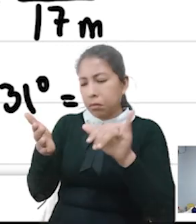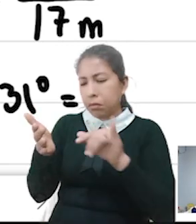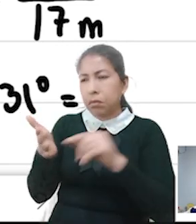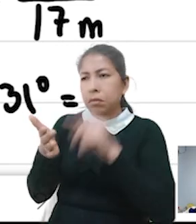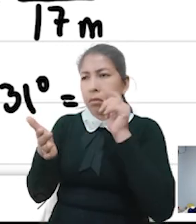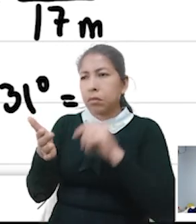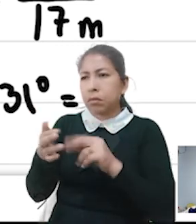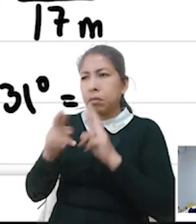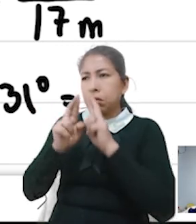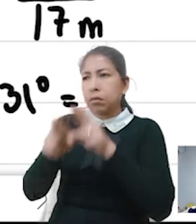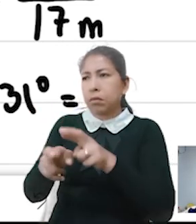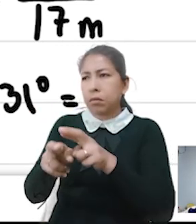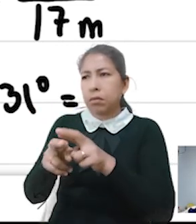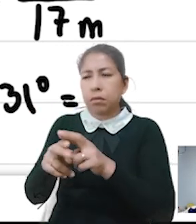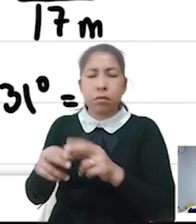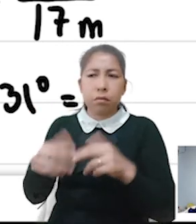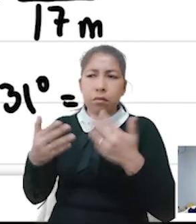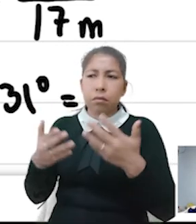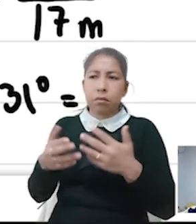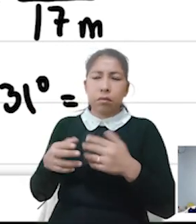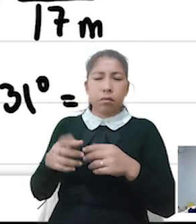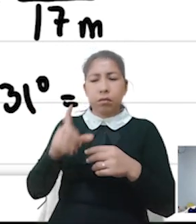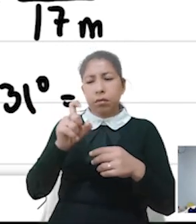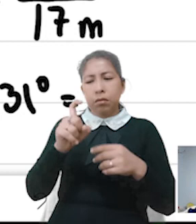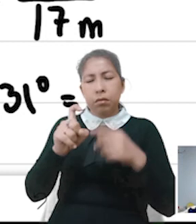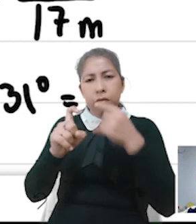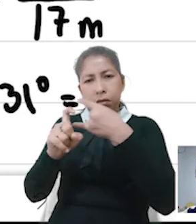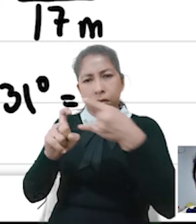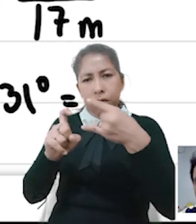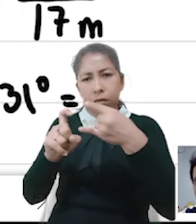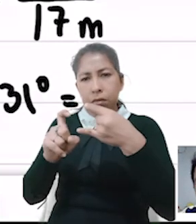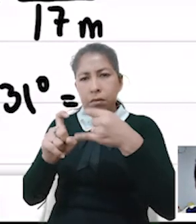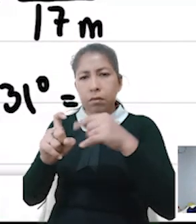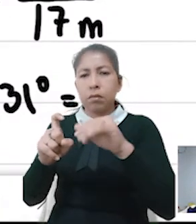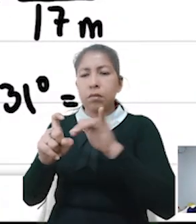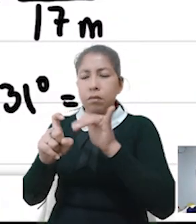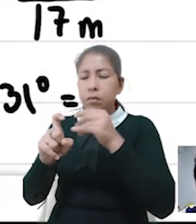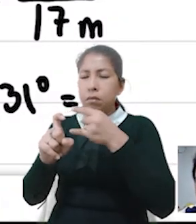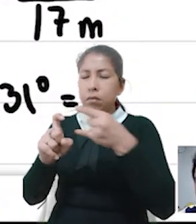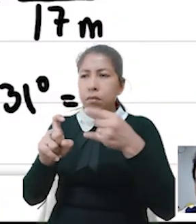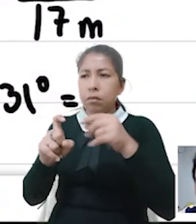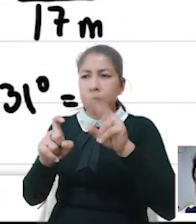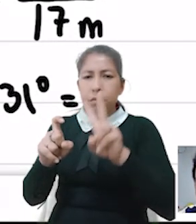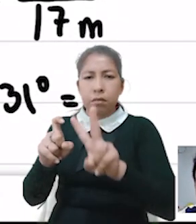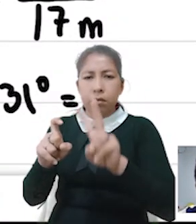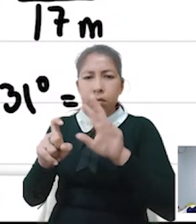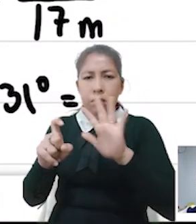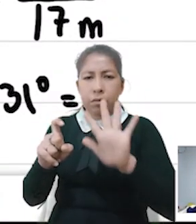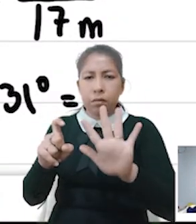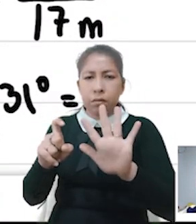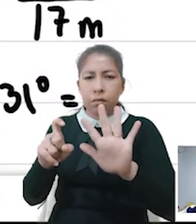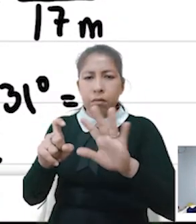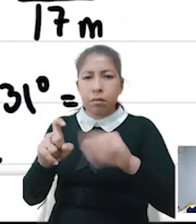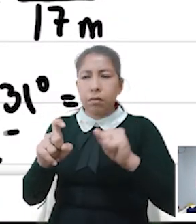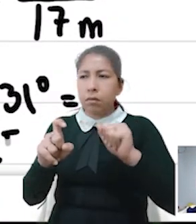25,50. Voy a anotar entonces que la medida del segmento X que estoy buscando mide